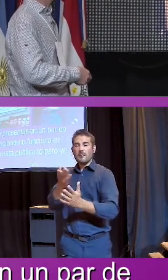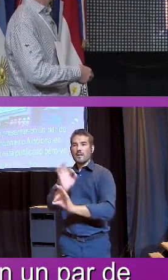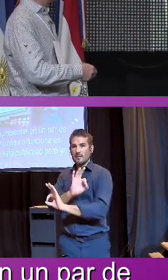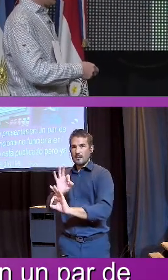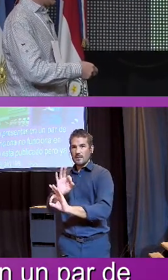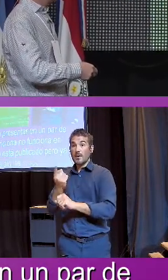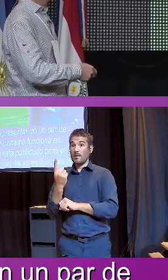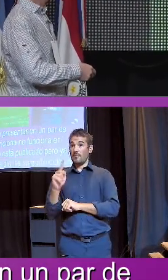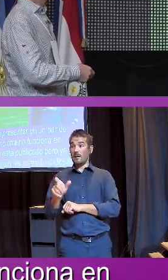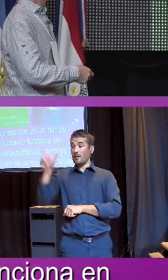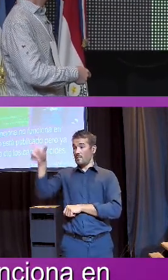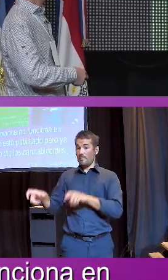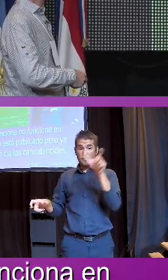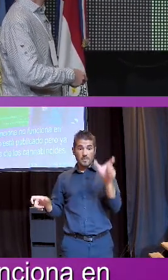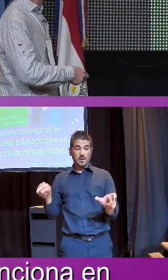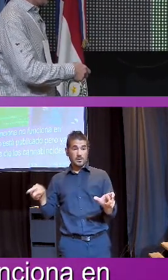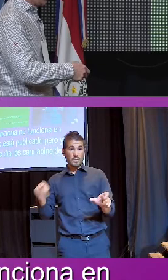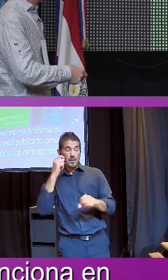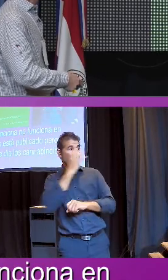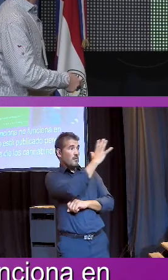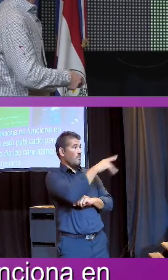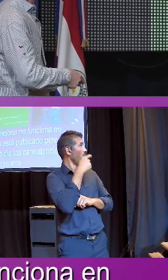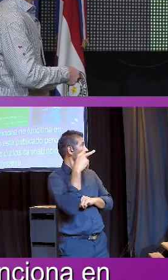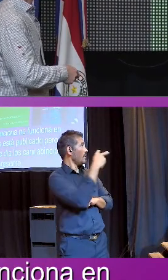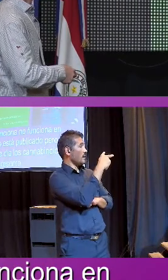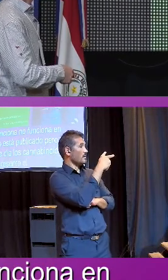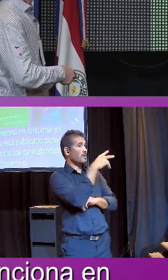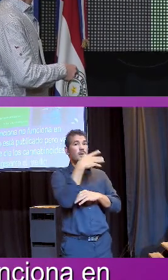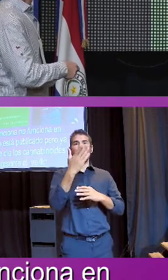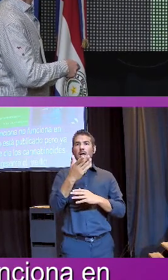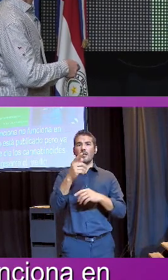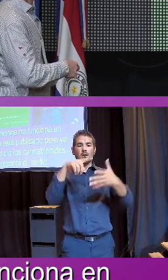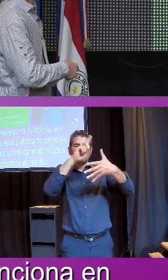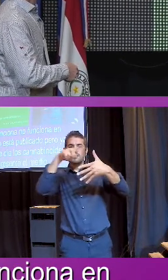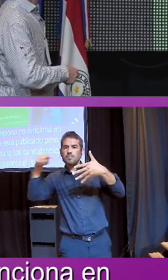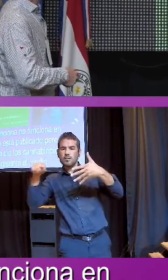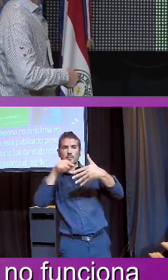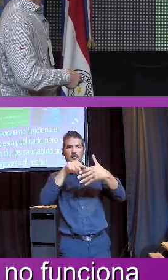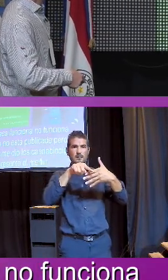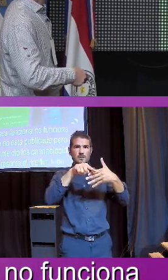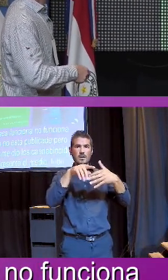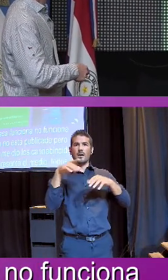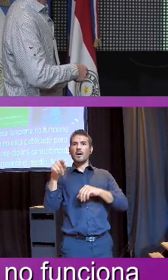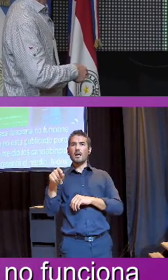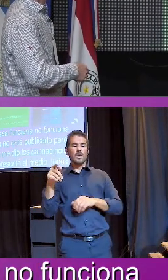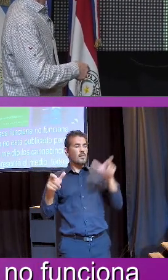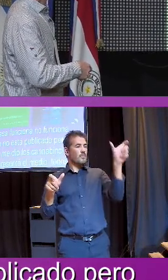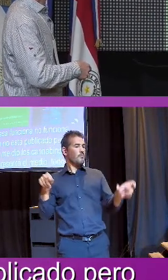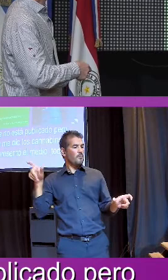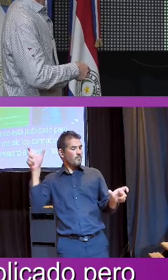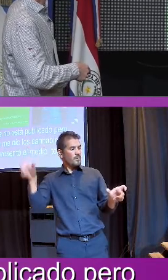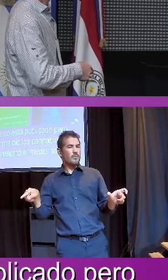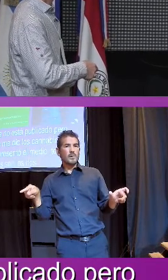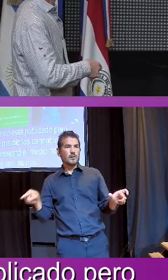cannabinoides endógenos. ¿Sí? Este es el póster que presentó. Él midió todos los cannabinoides endógenos. Estos son los